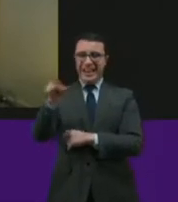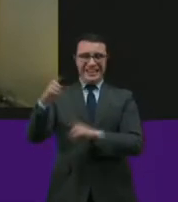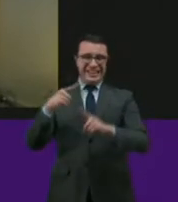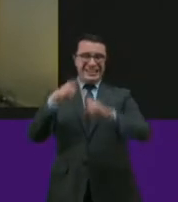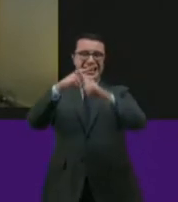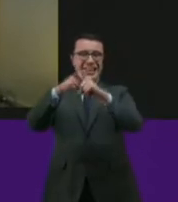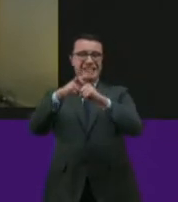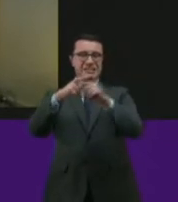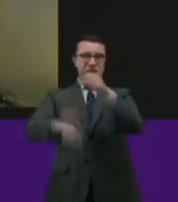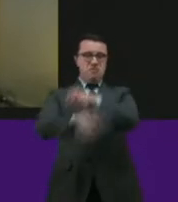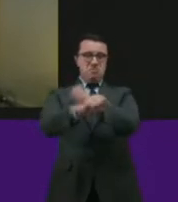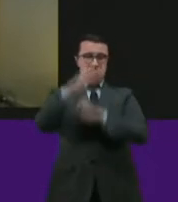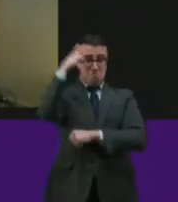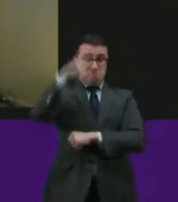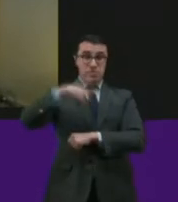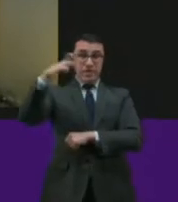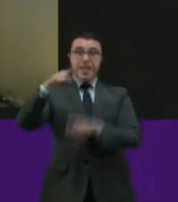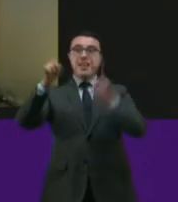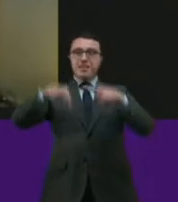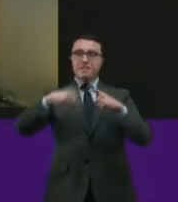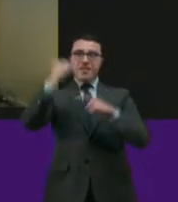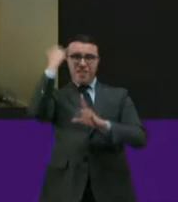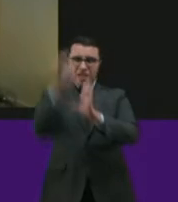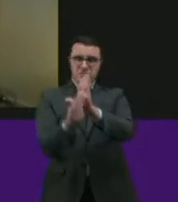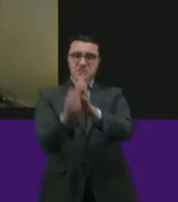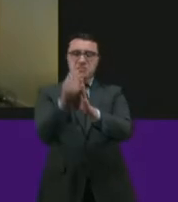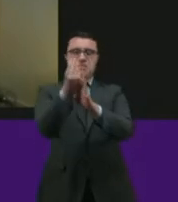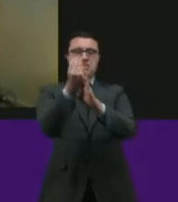también emprendedora serial.